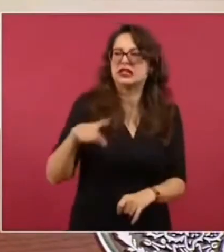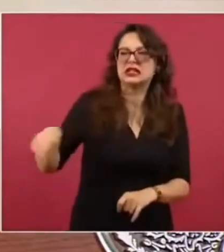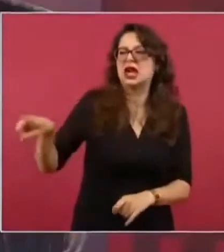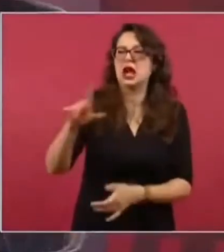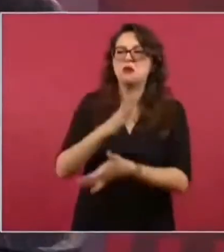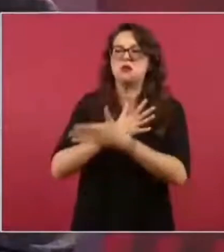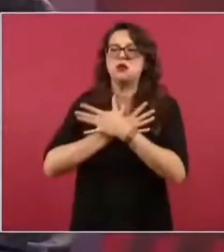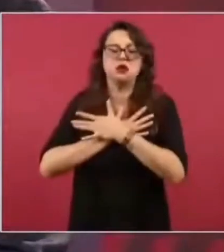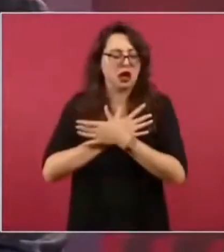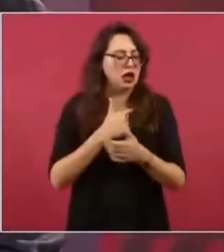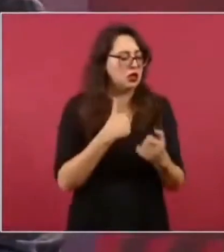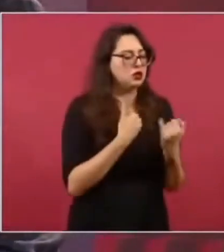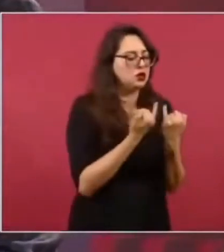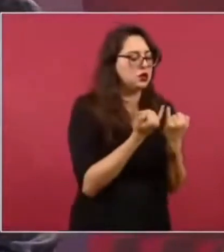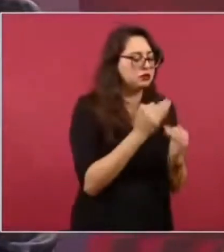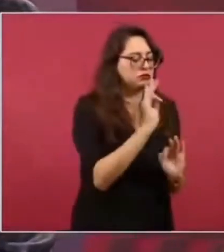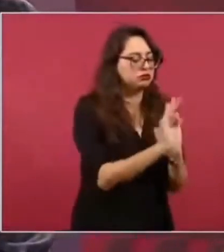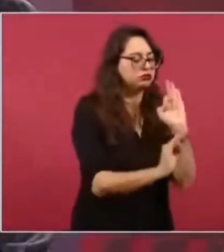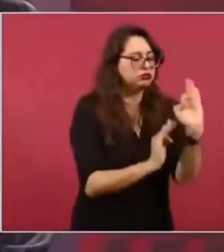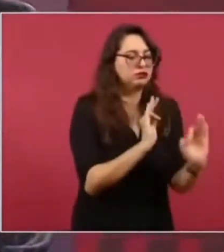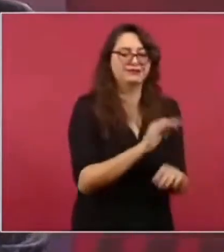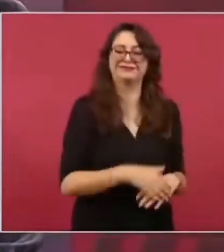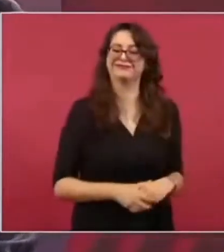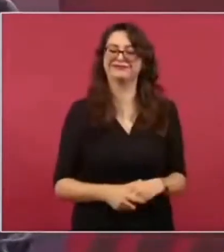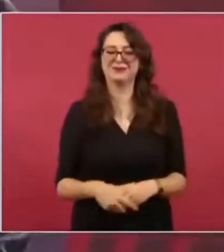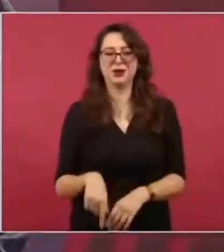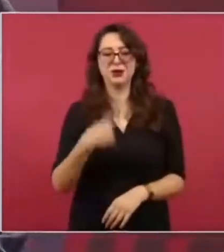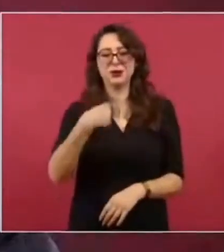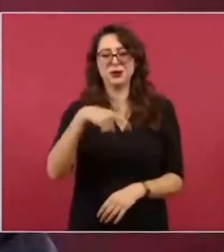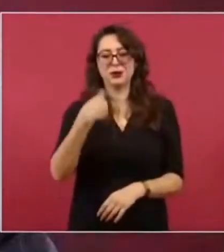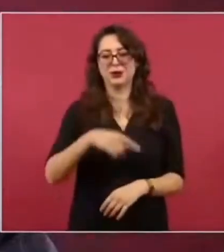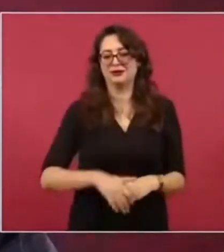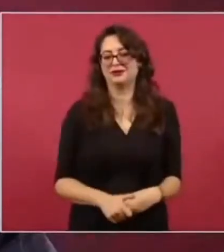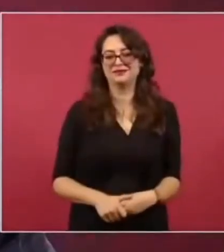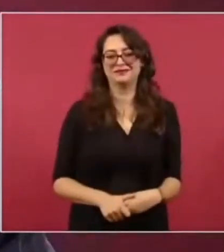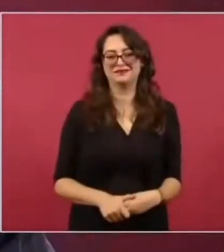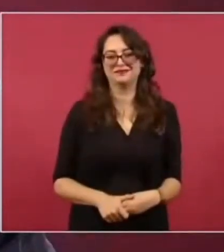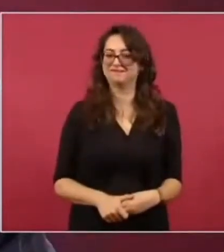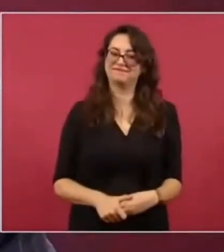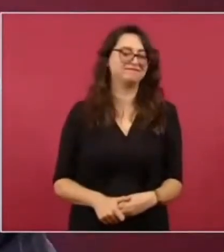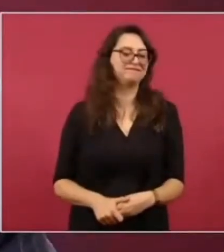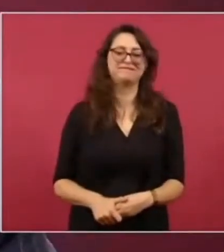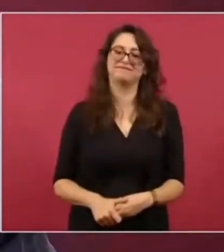pueblo. No, llegamos aquí para transformar